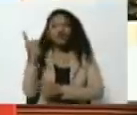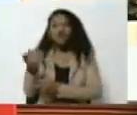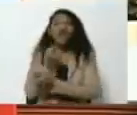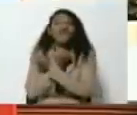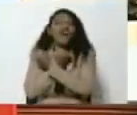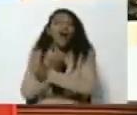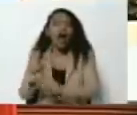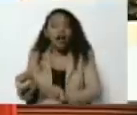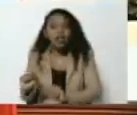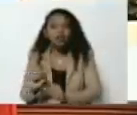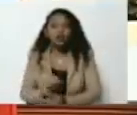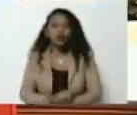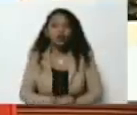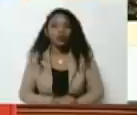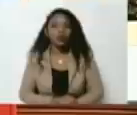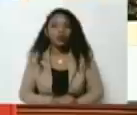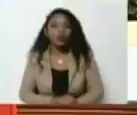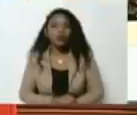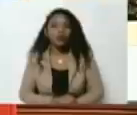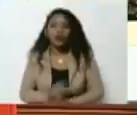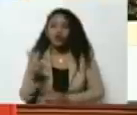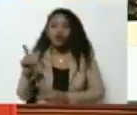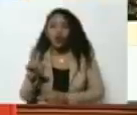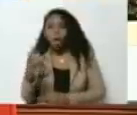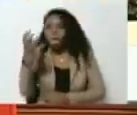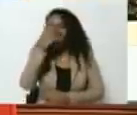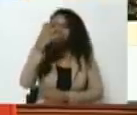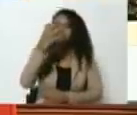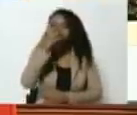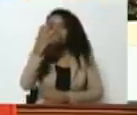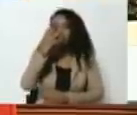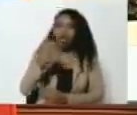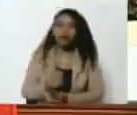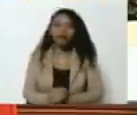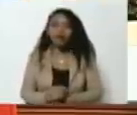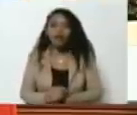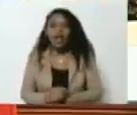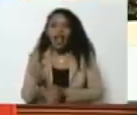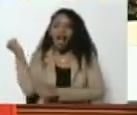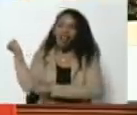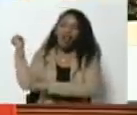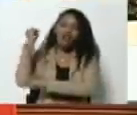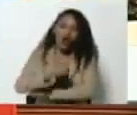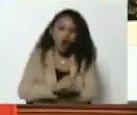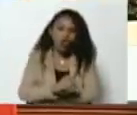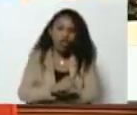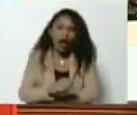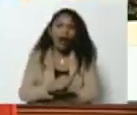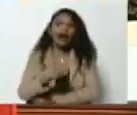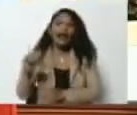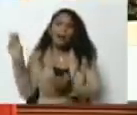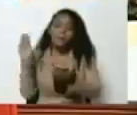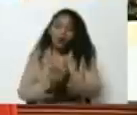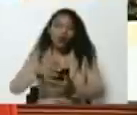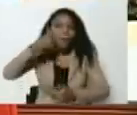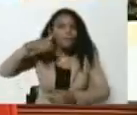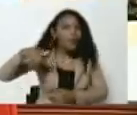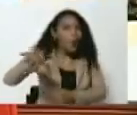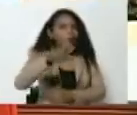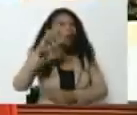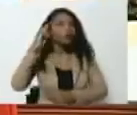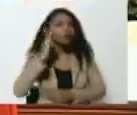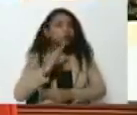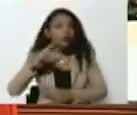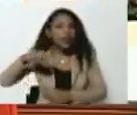fracaso, su payasería, la derrota que le infligió al pueblo bolivariano de a